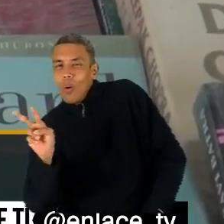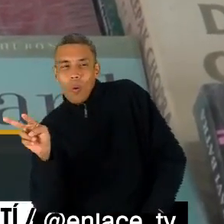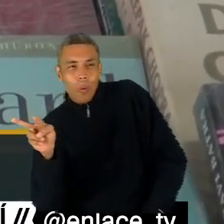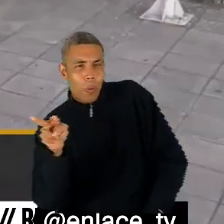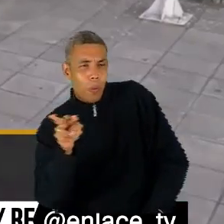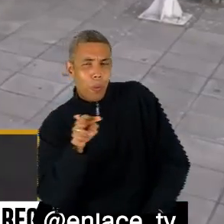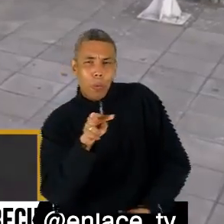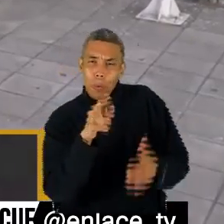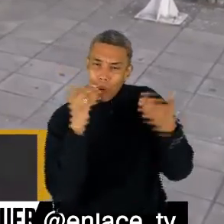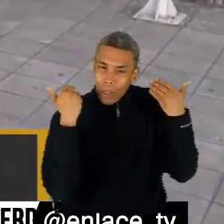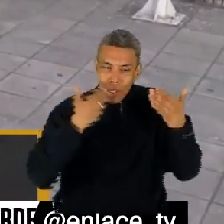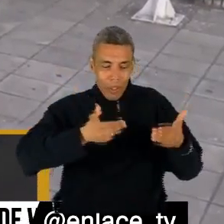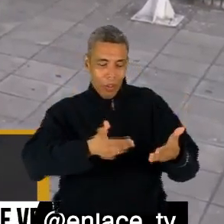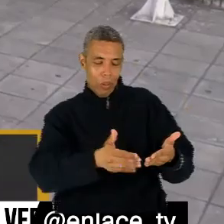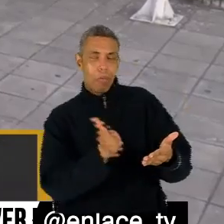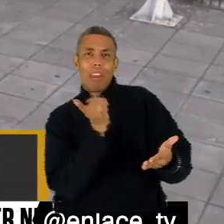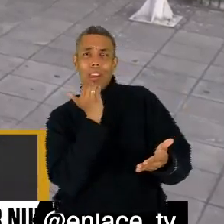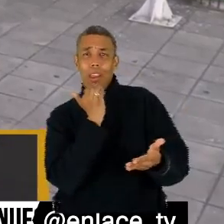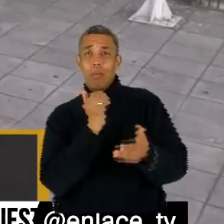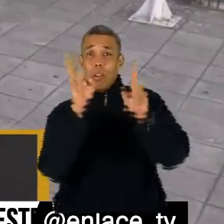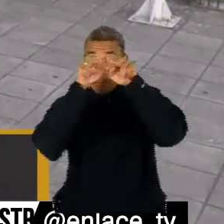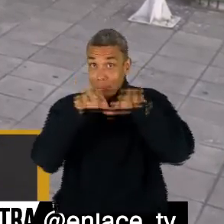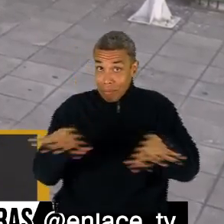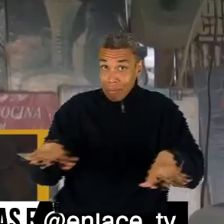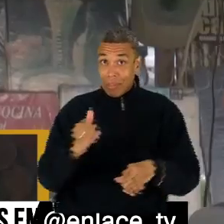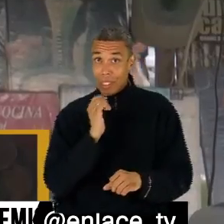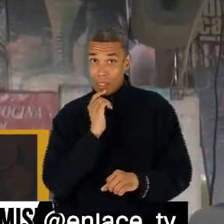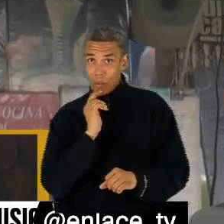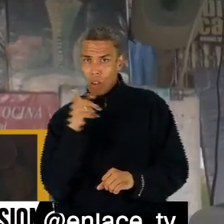desaparecer. Recién que salió en internet, se decía que se iba a caer el libro.